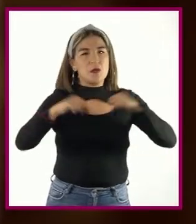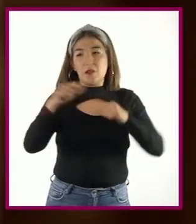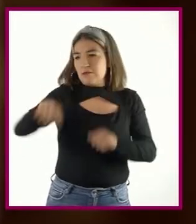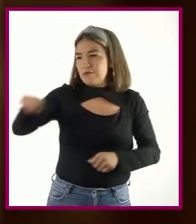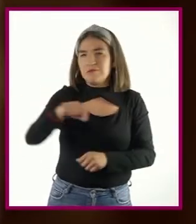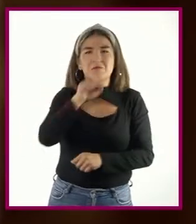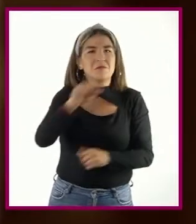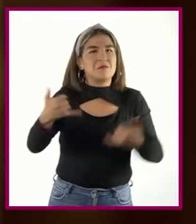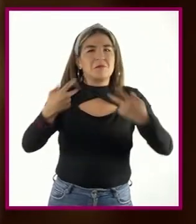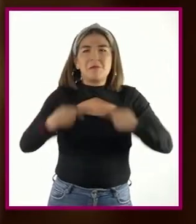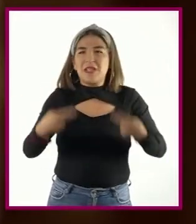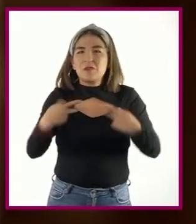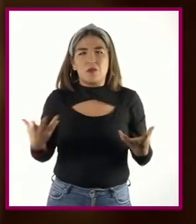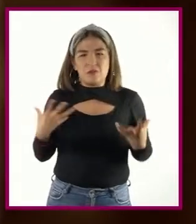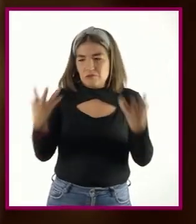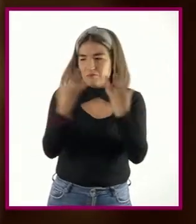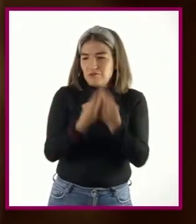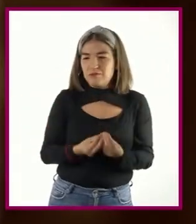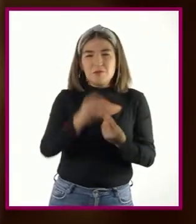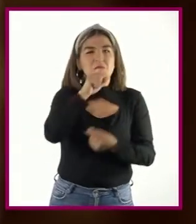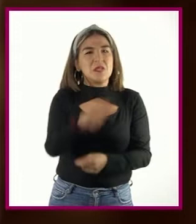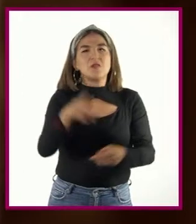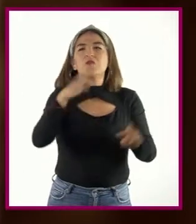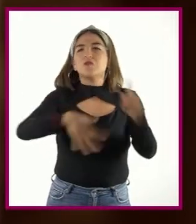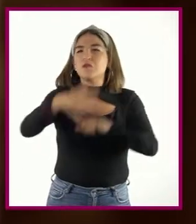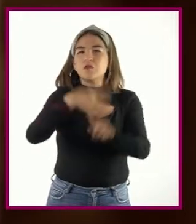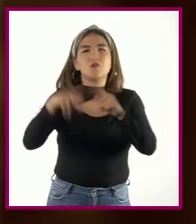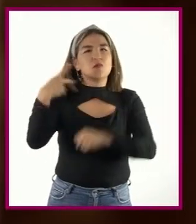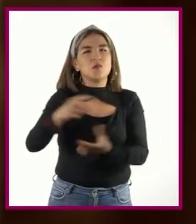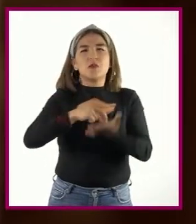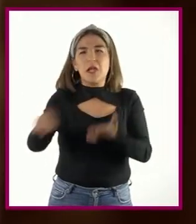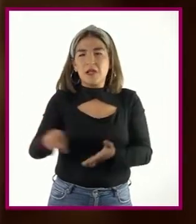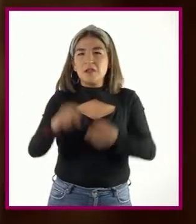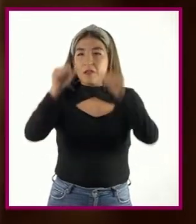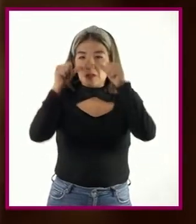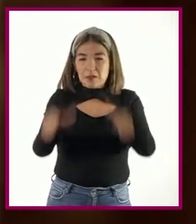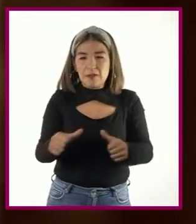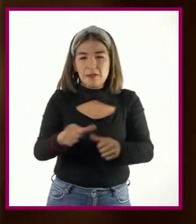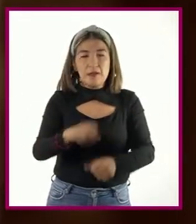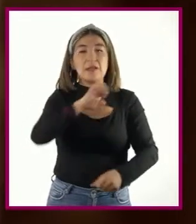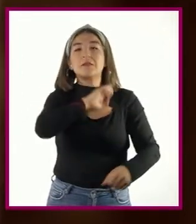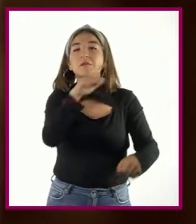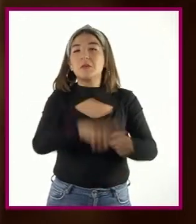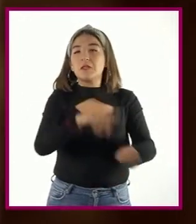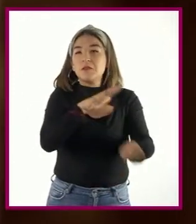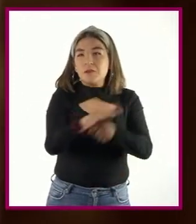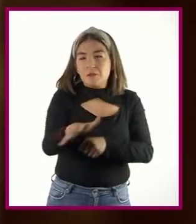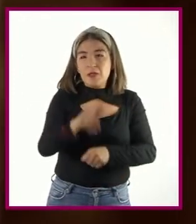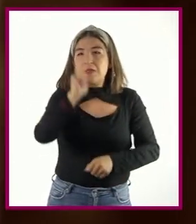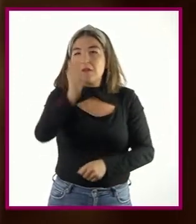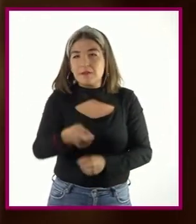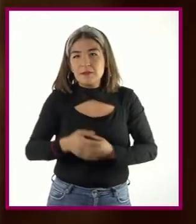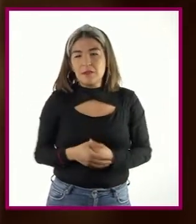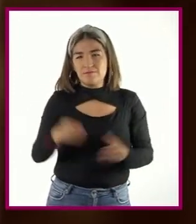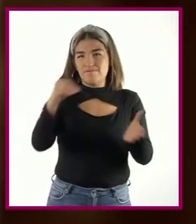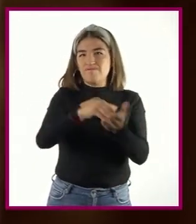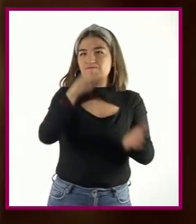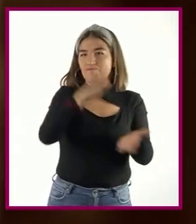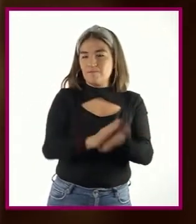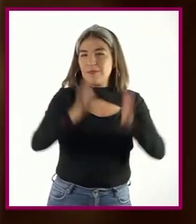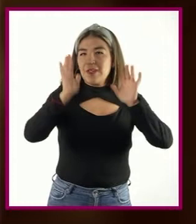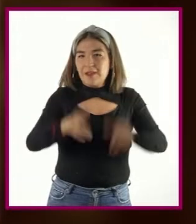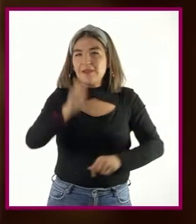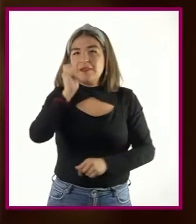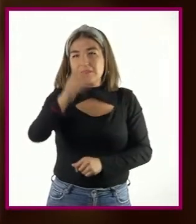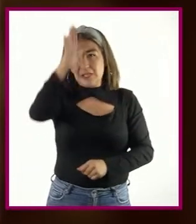tener los derechos vastos que estén en todos los tratados y específicamente lo que sí estipulan tanto